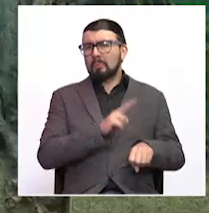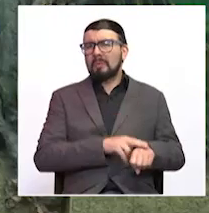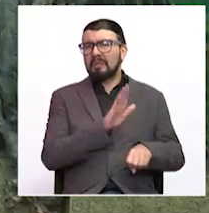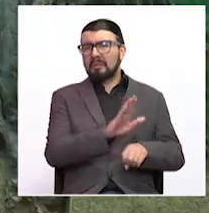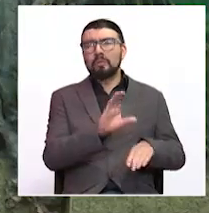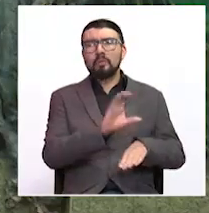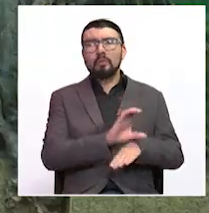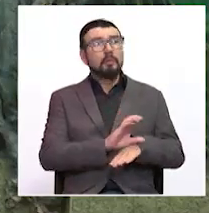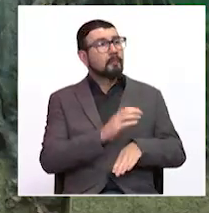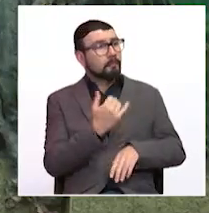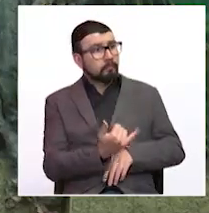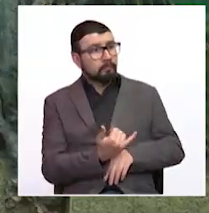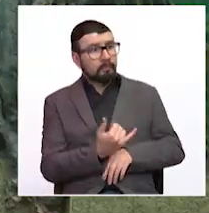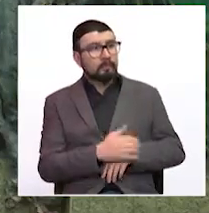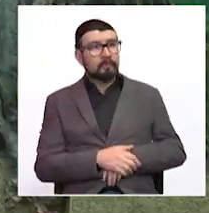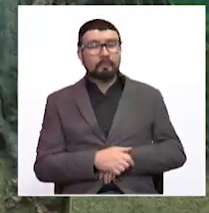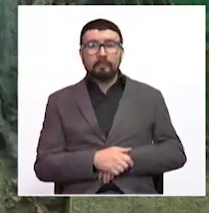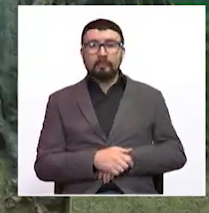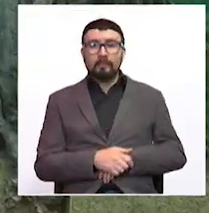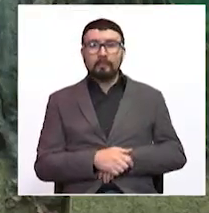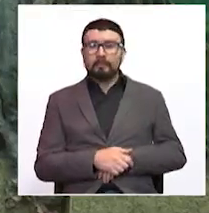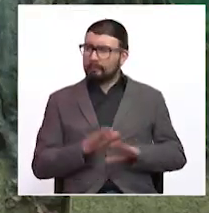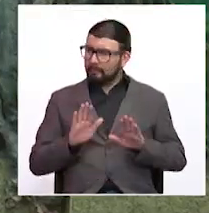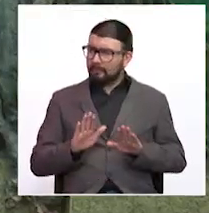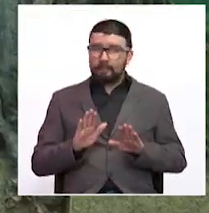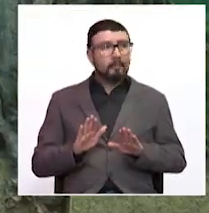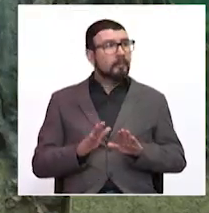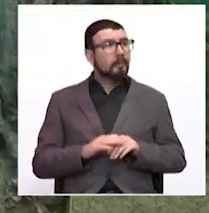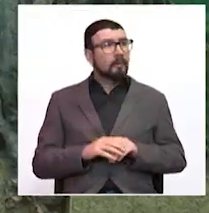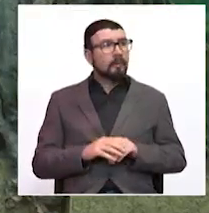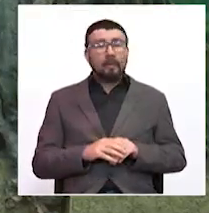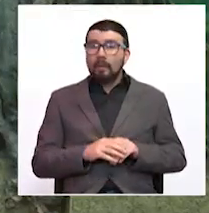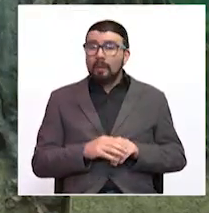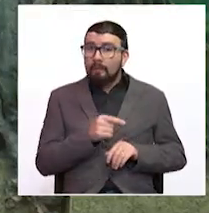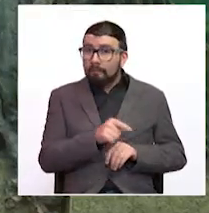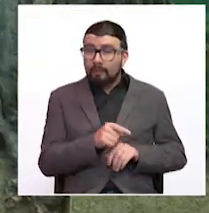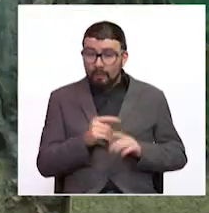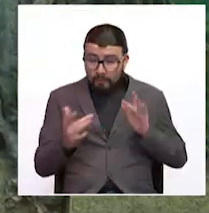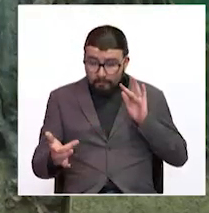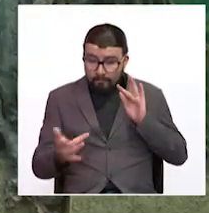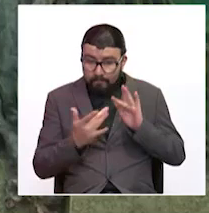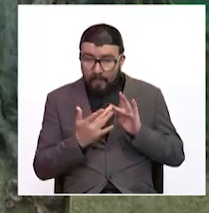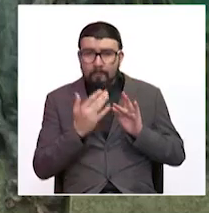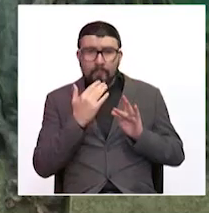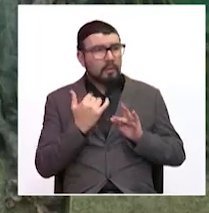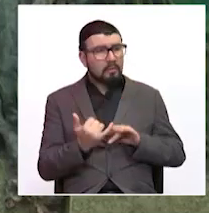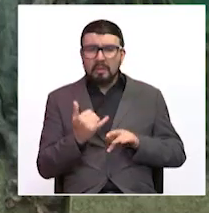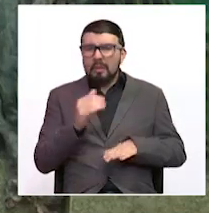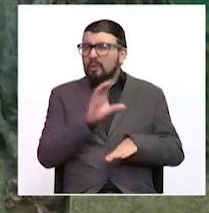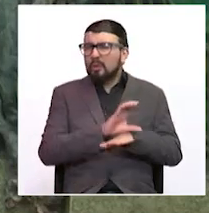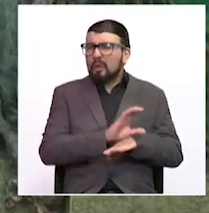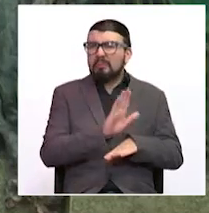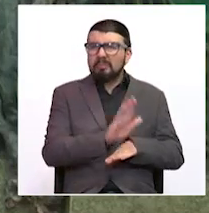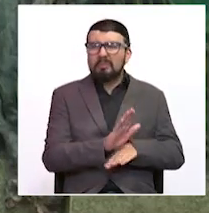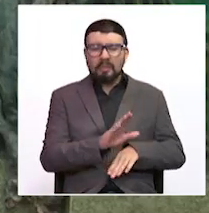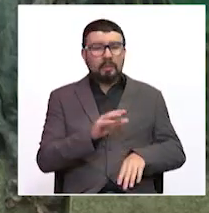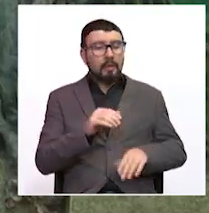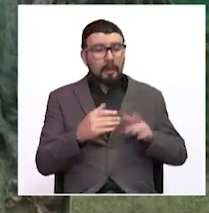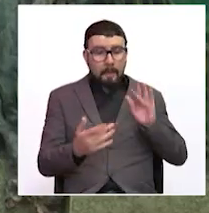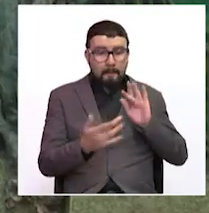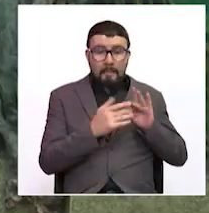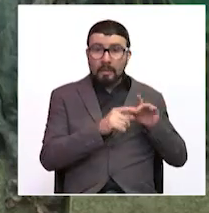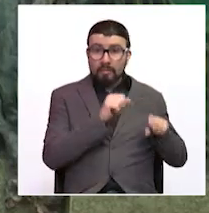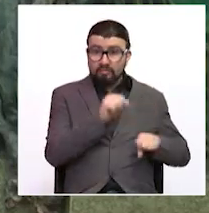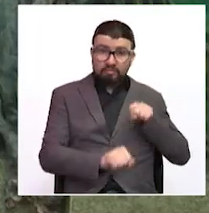adaptando una que es adaptando la parte cuando es urbana es adaptando esta